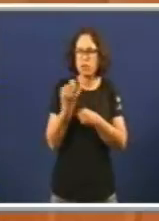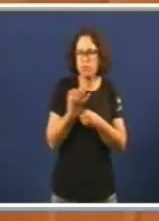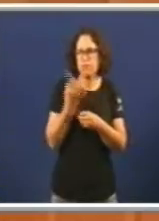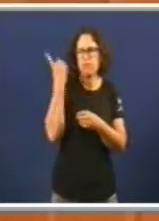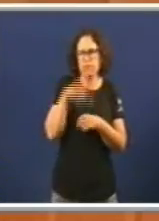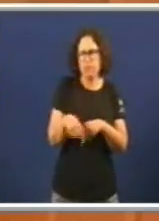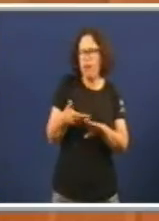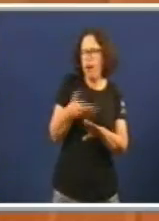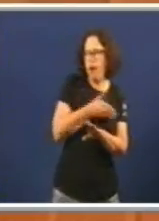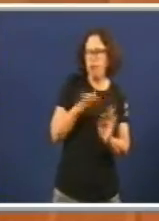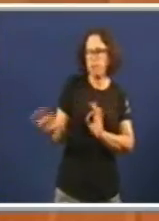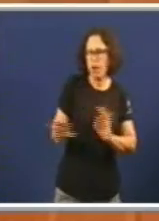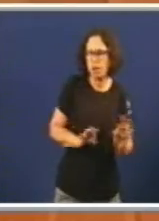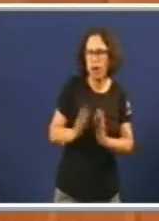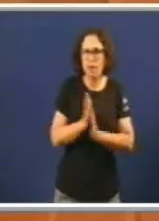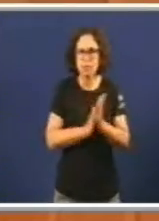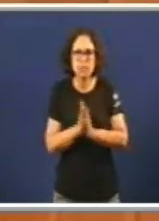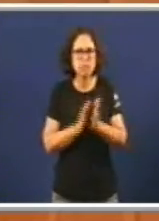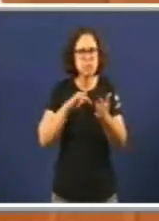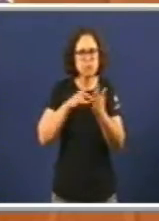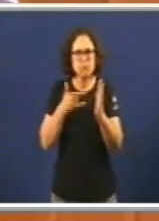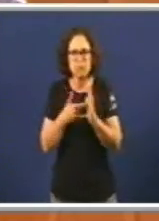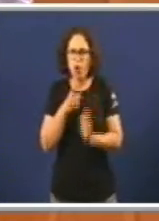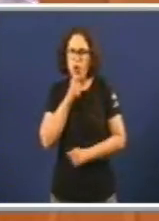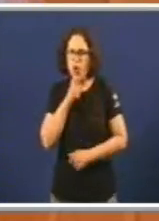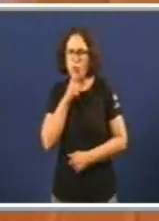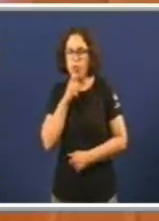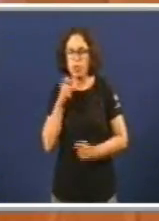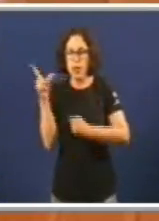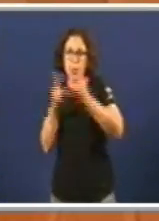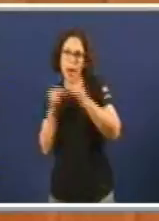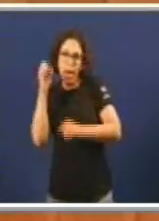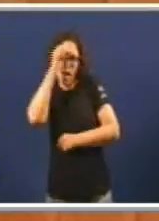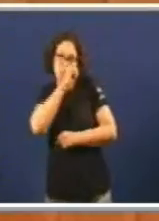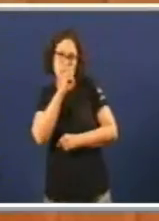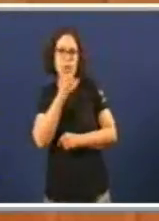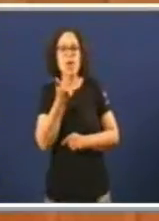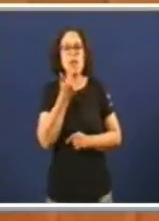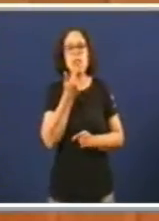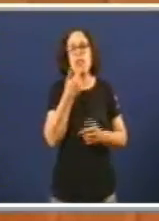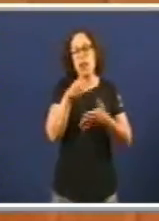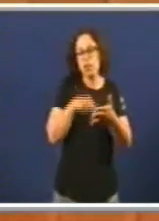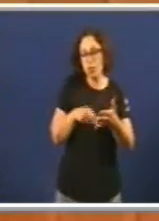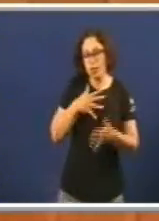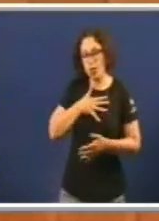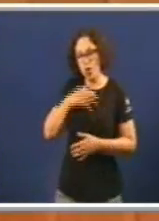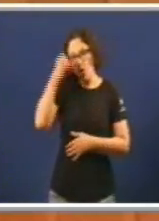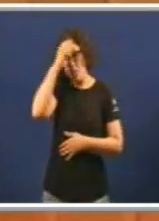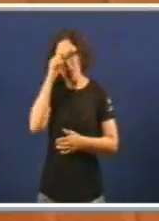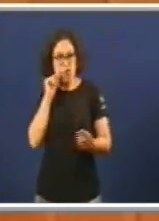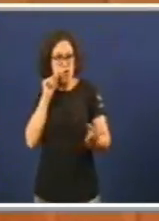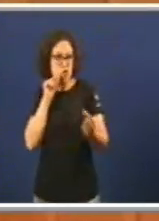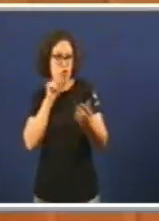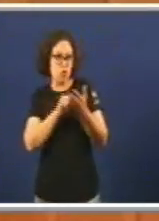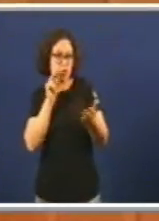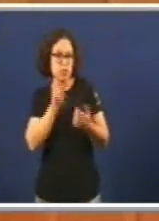aleivosía, iniciando, poderíamos chamarlle, polo menos desde o BNG, vostede dicía, nós facemos esta lectura, desde o BNG facemos esta outra, a